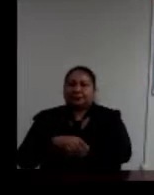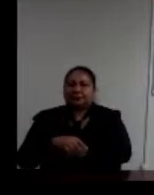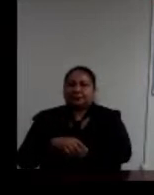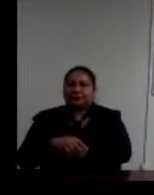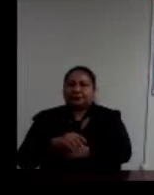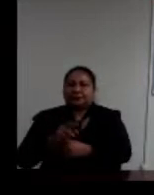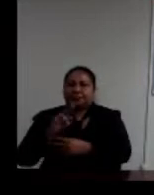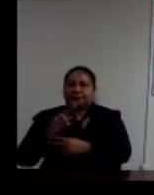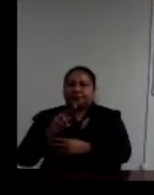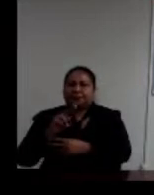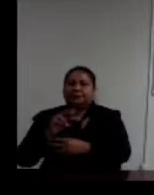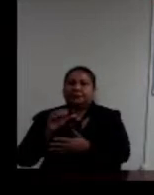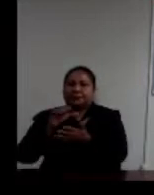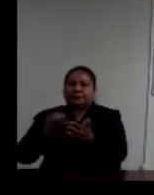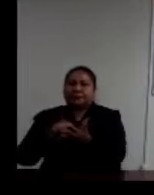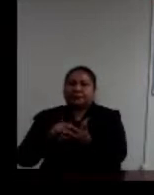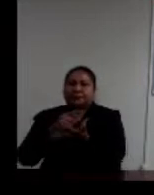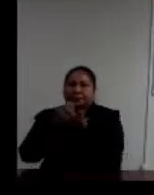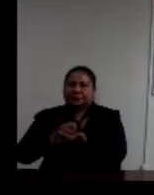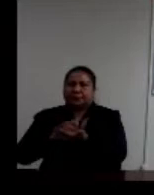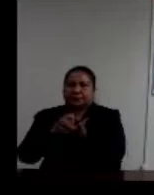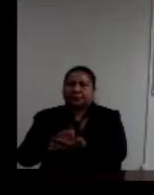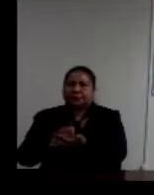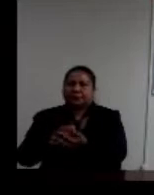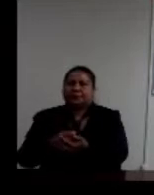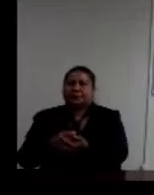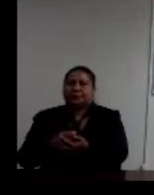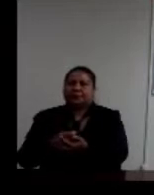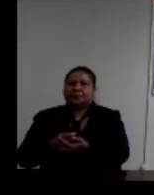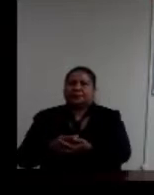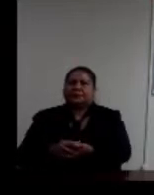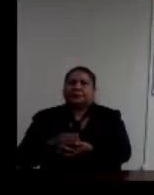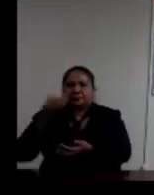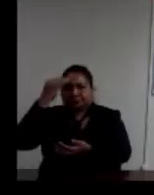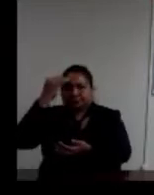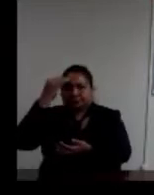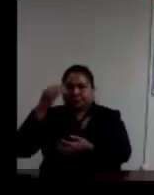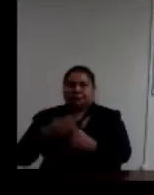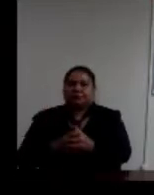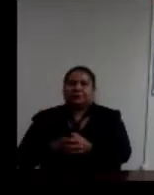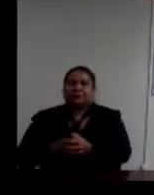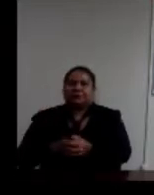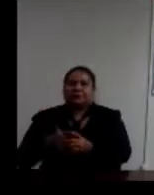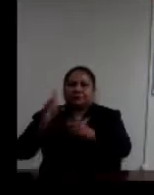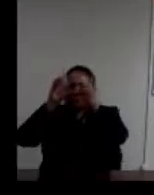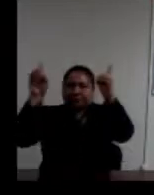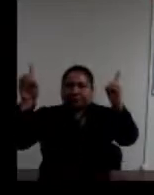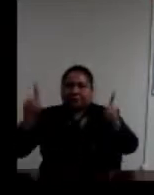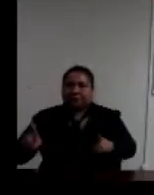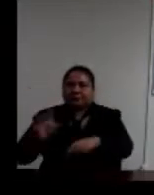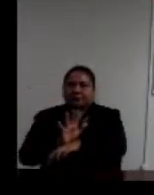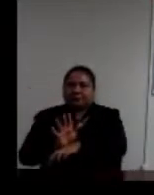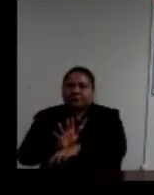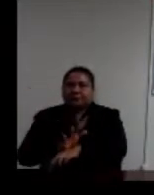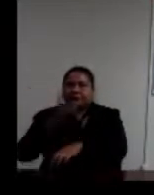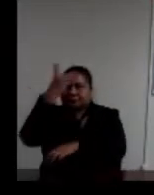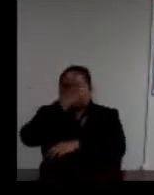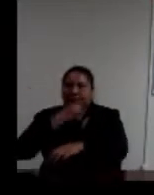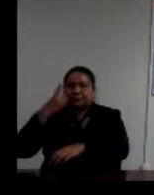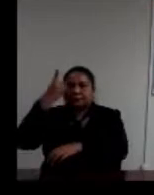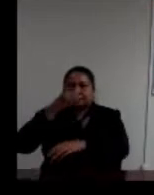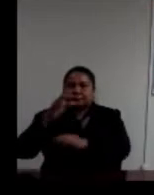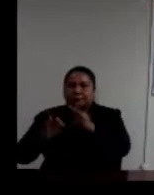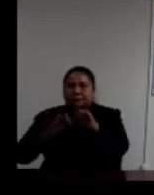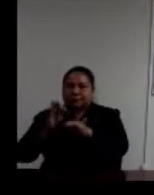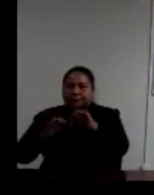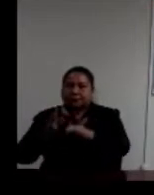Racional Emotiva y Cognitiva Conductual, afiliada a Albert Ellis. Diplomado en actualización en el diagnóstico y